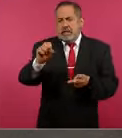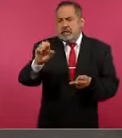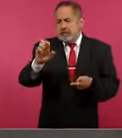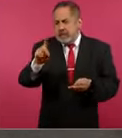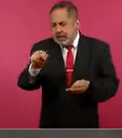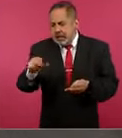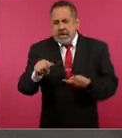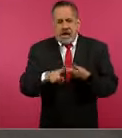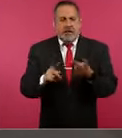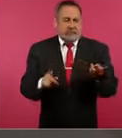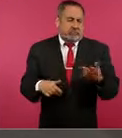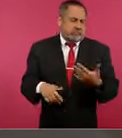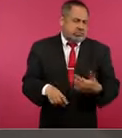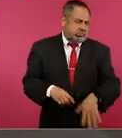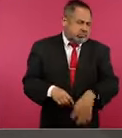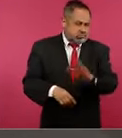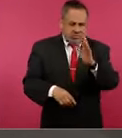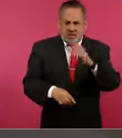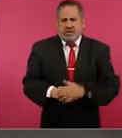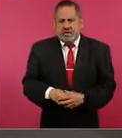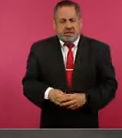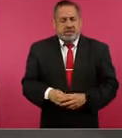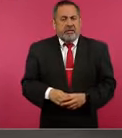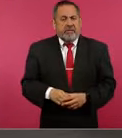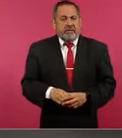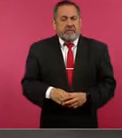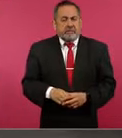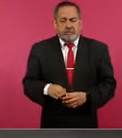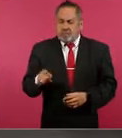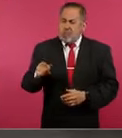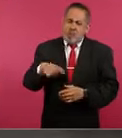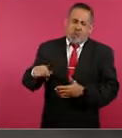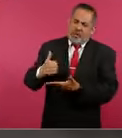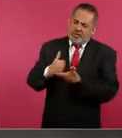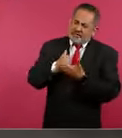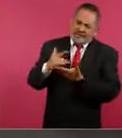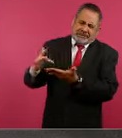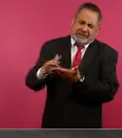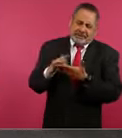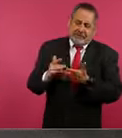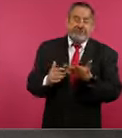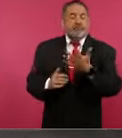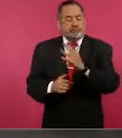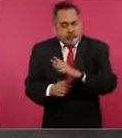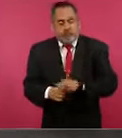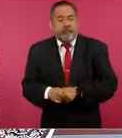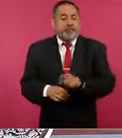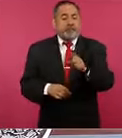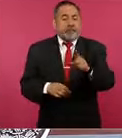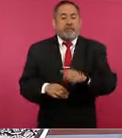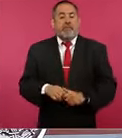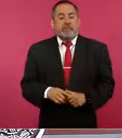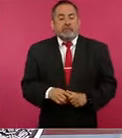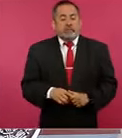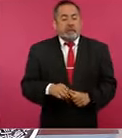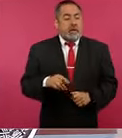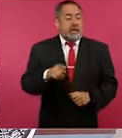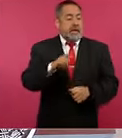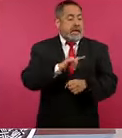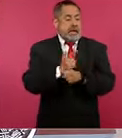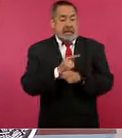Y eso ha sido de un gran apoyo. Entonces, con el licenciado